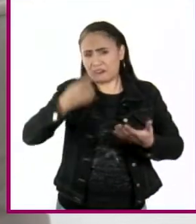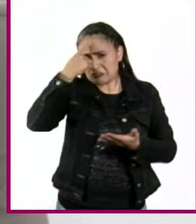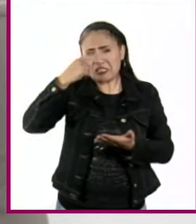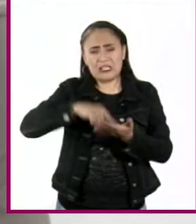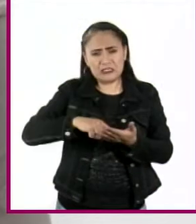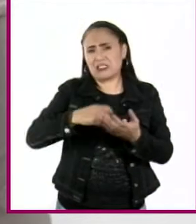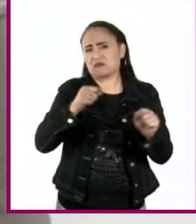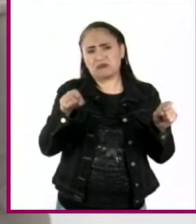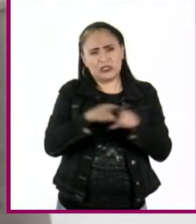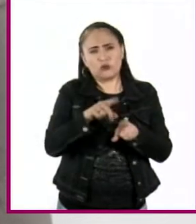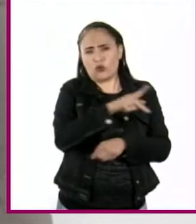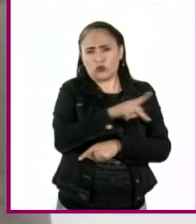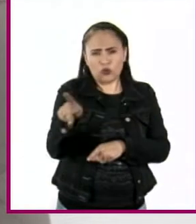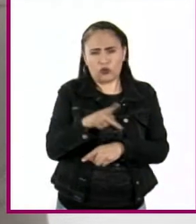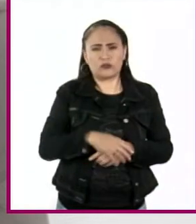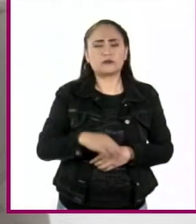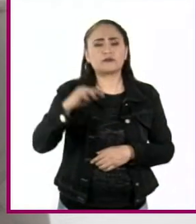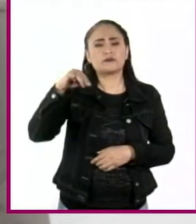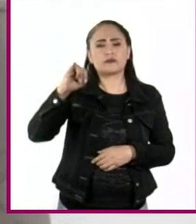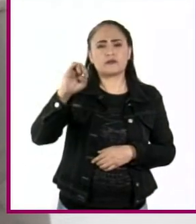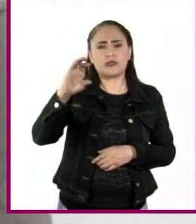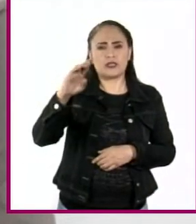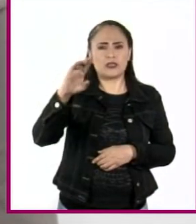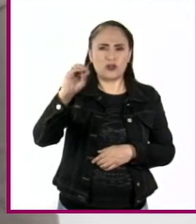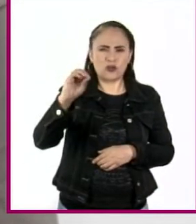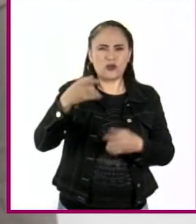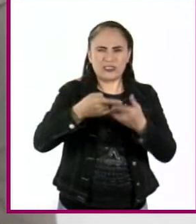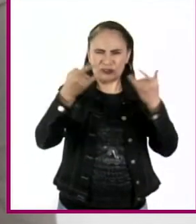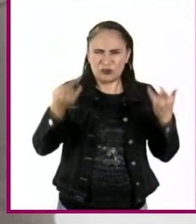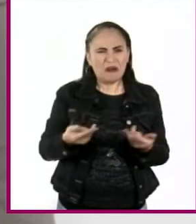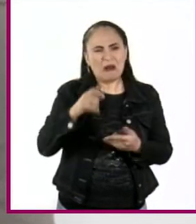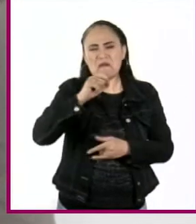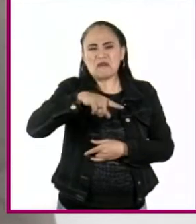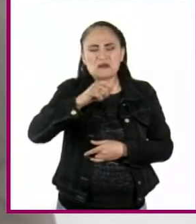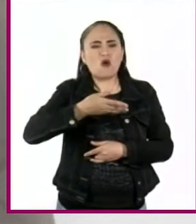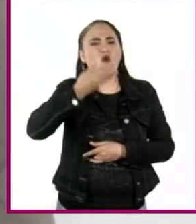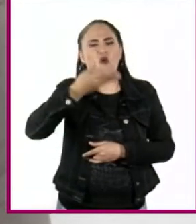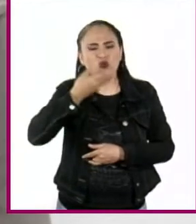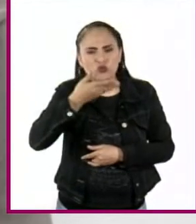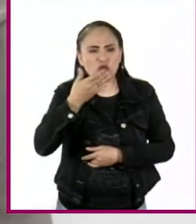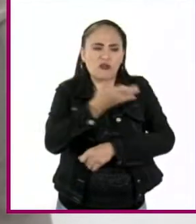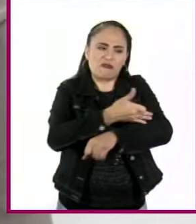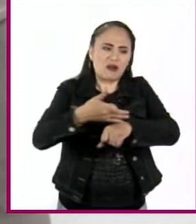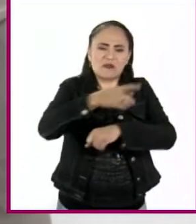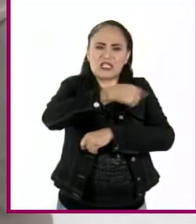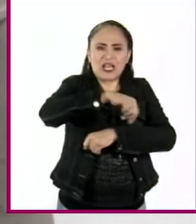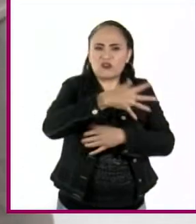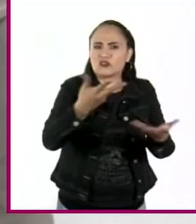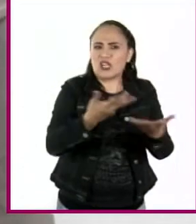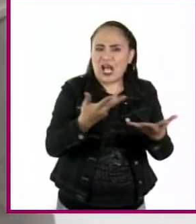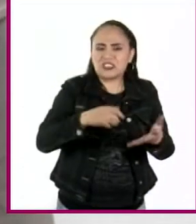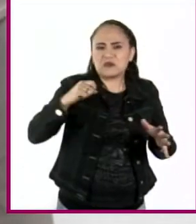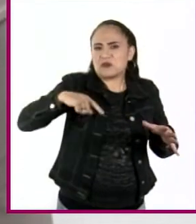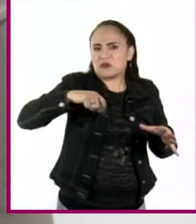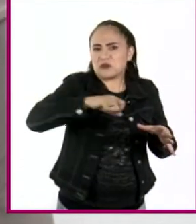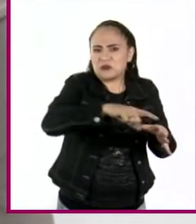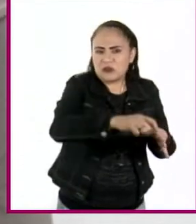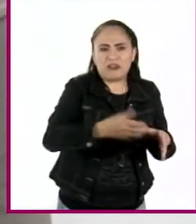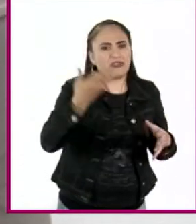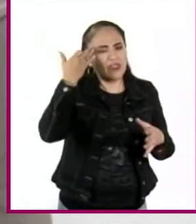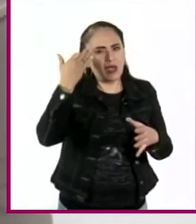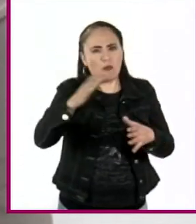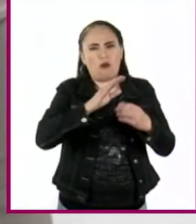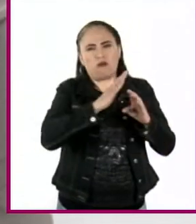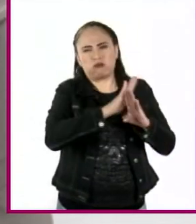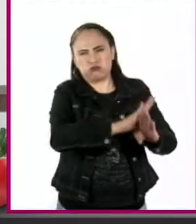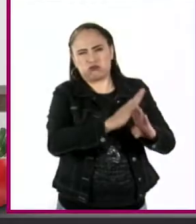de recuperar y entender lo que se repite, lo típico, la tradición o hábitos de las familias, lo que se resiste al deterioro temporal, lo